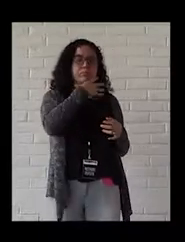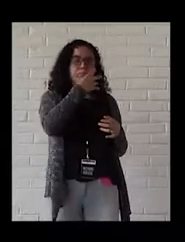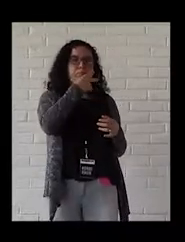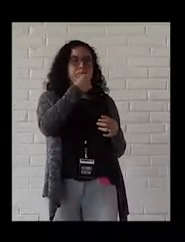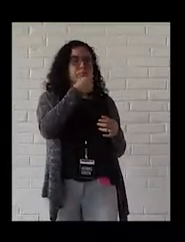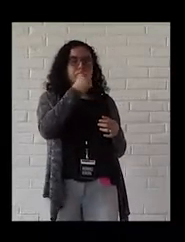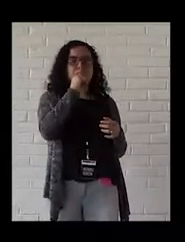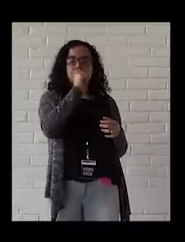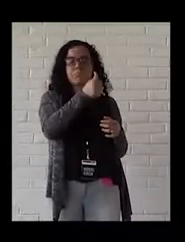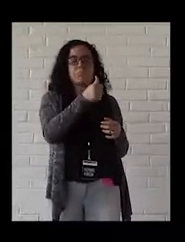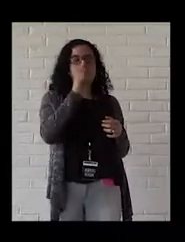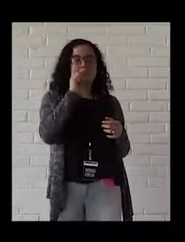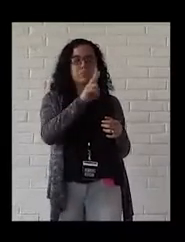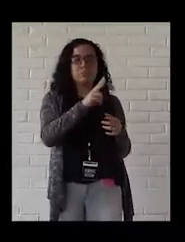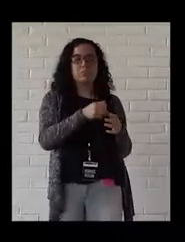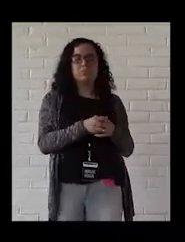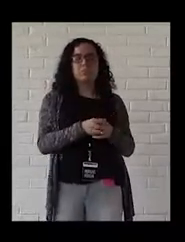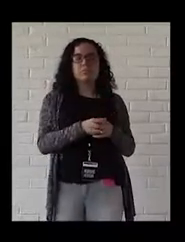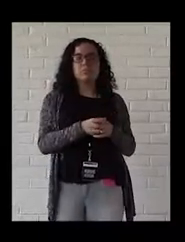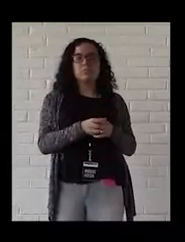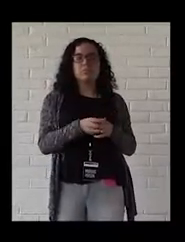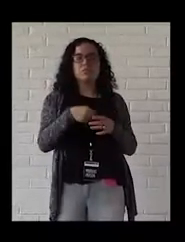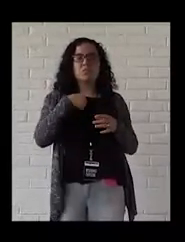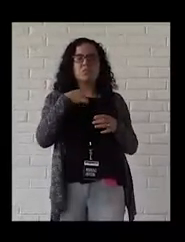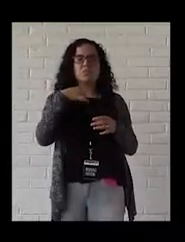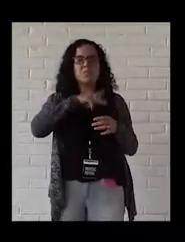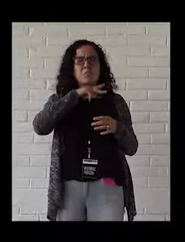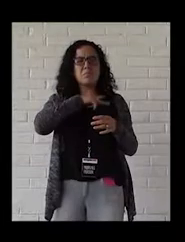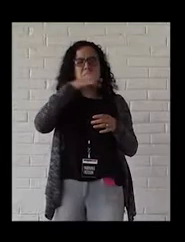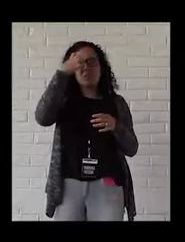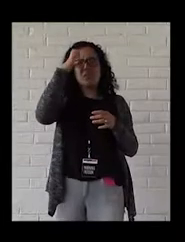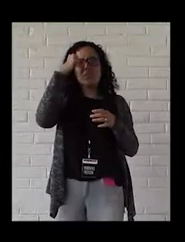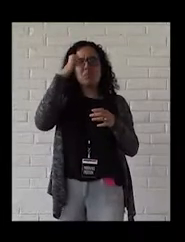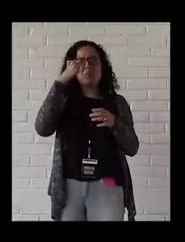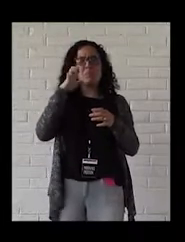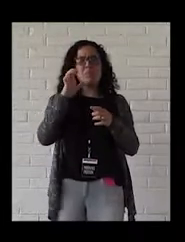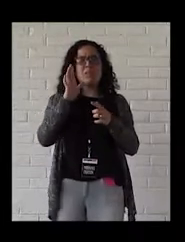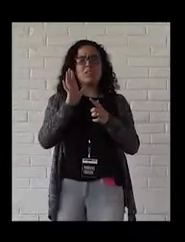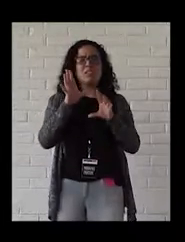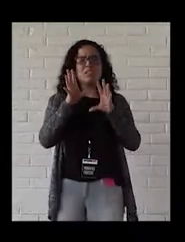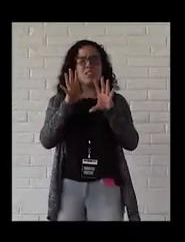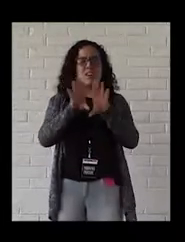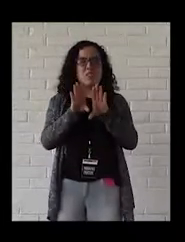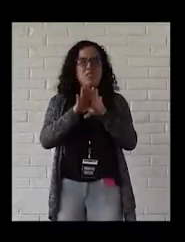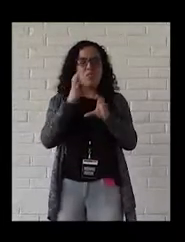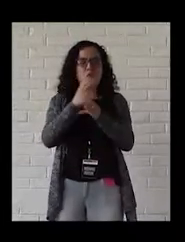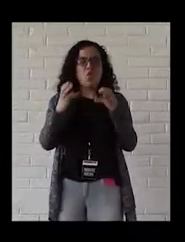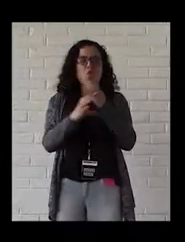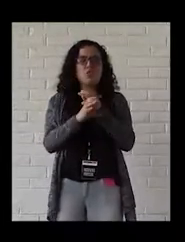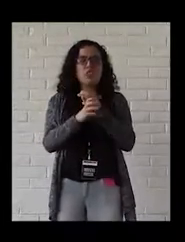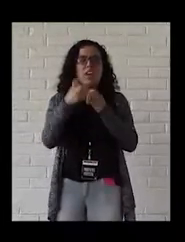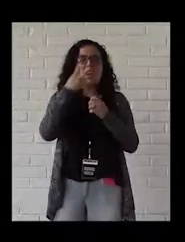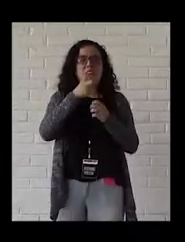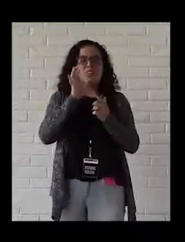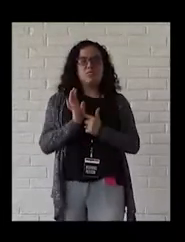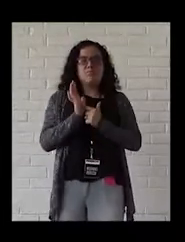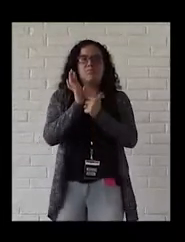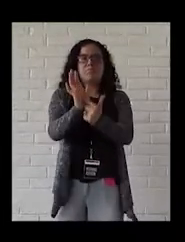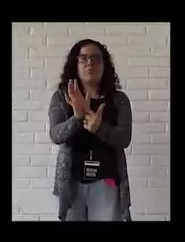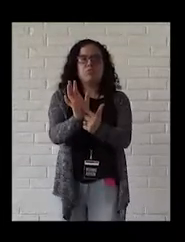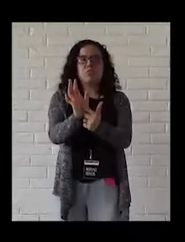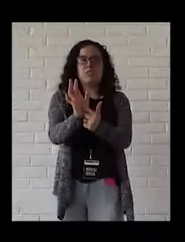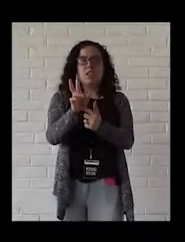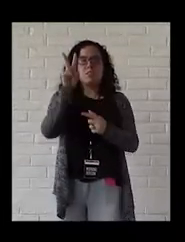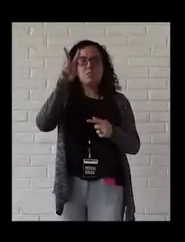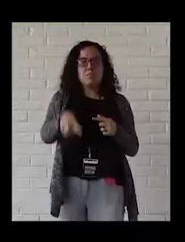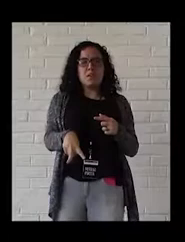muy enfocado en cómo yo puedo crear una experiencia tangible, pensé, ¿cómo puedo yo demostrar esto de una manera real? ¿O cómo